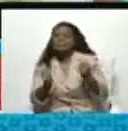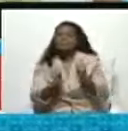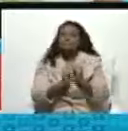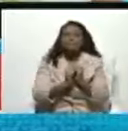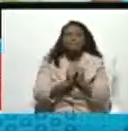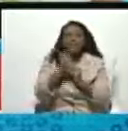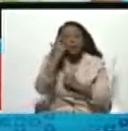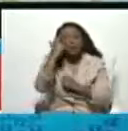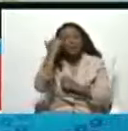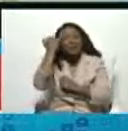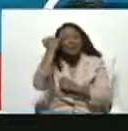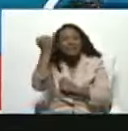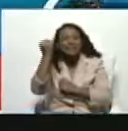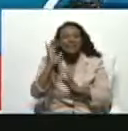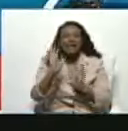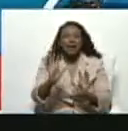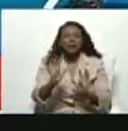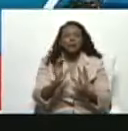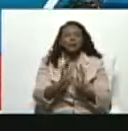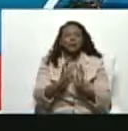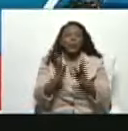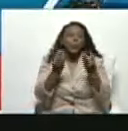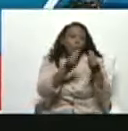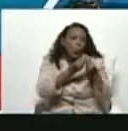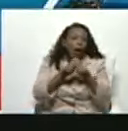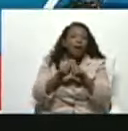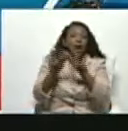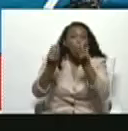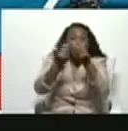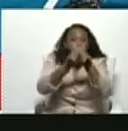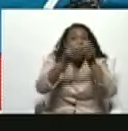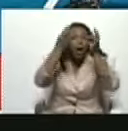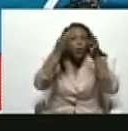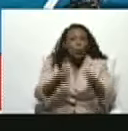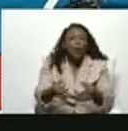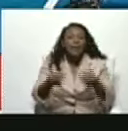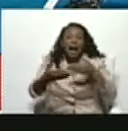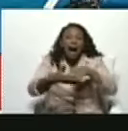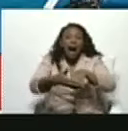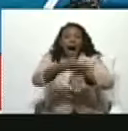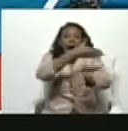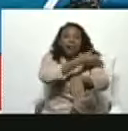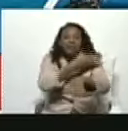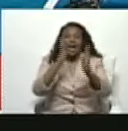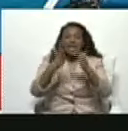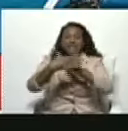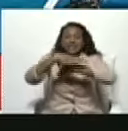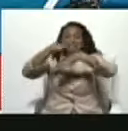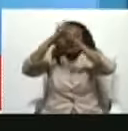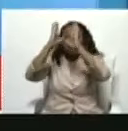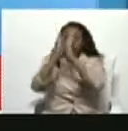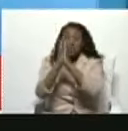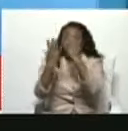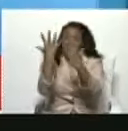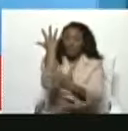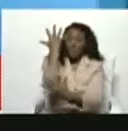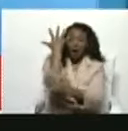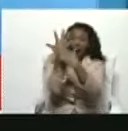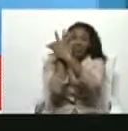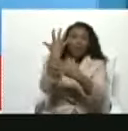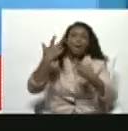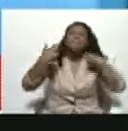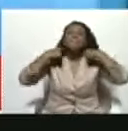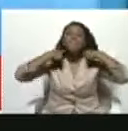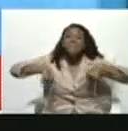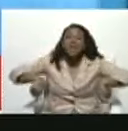Ahí se me pasó. Bueno, vas, acompañas, exacto, acompañan y justo al momento de llegar ante el Santísimo Sacramento del altar, pierde